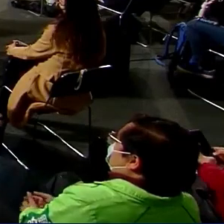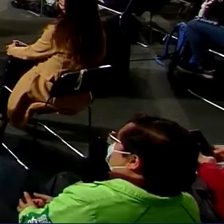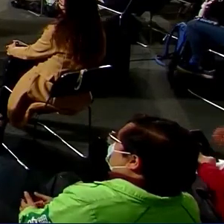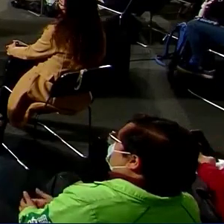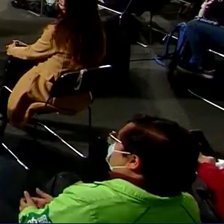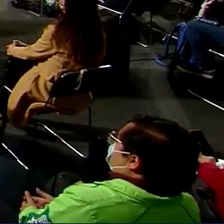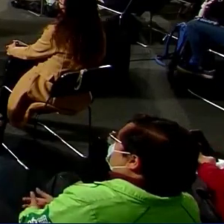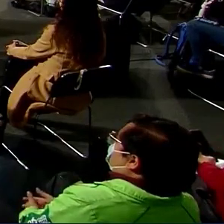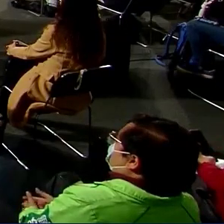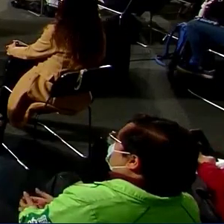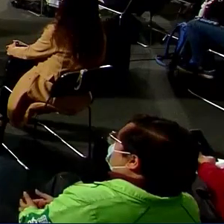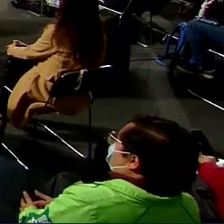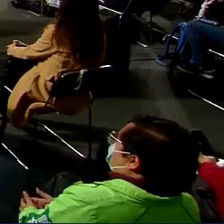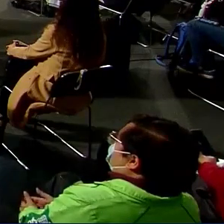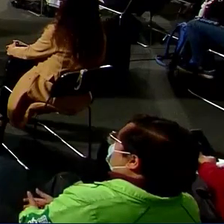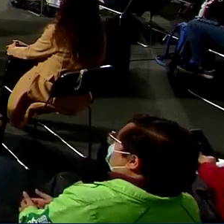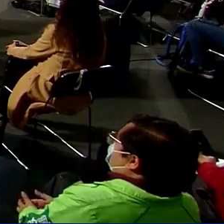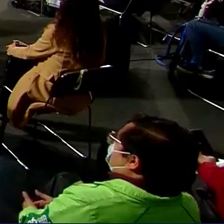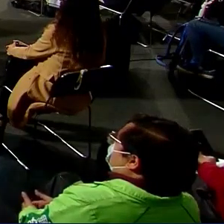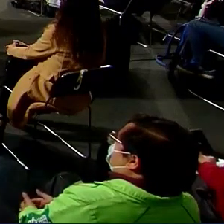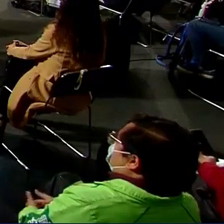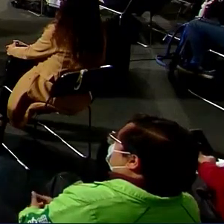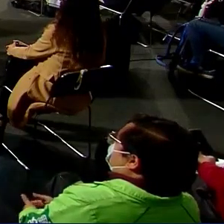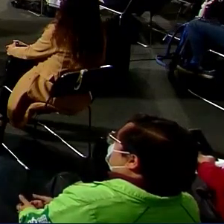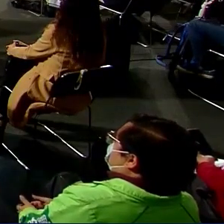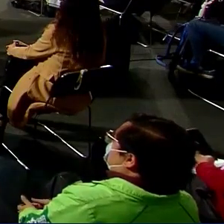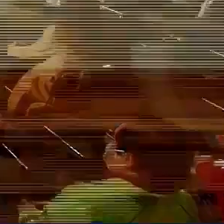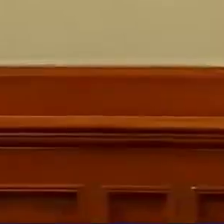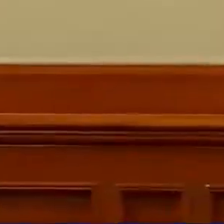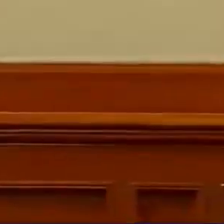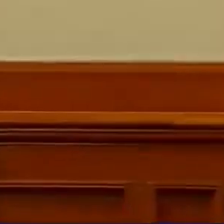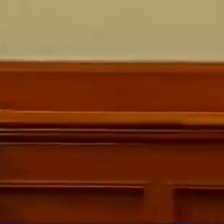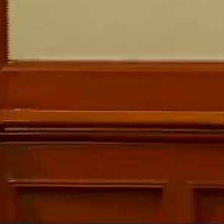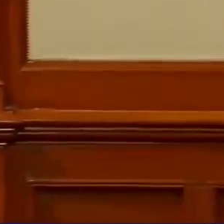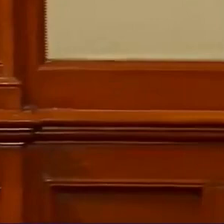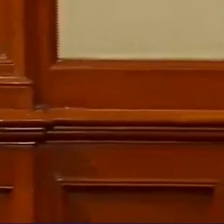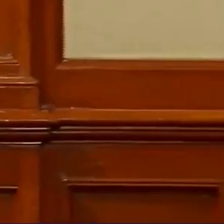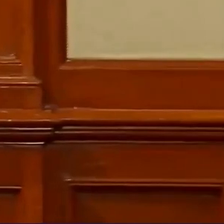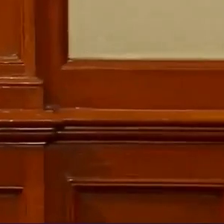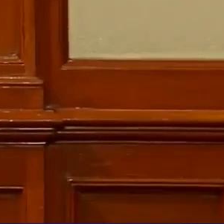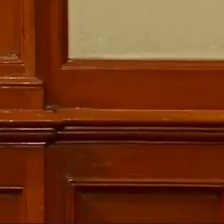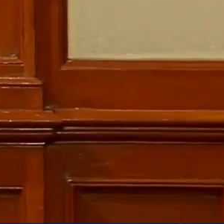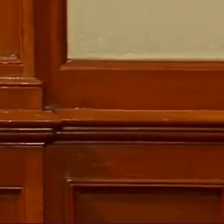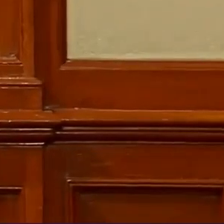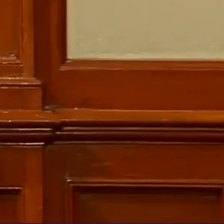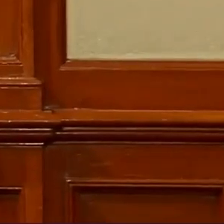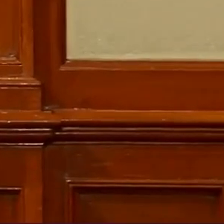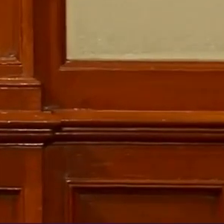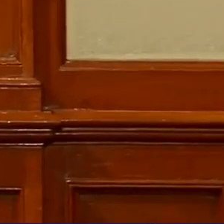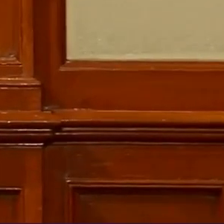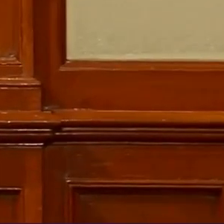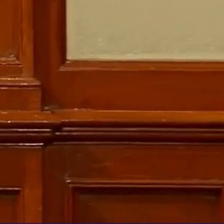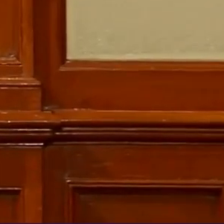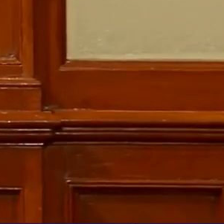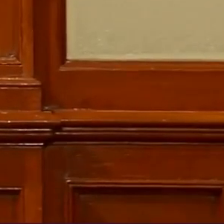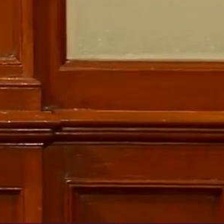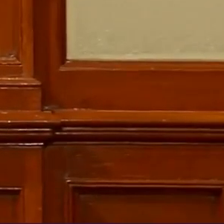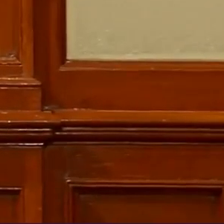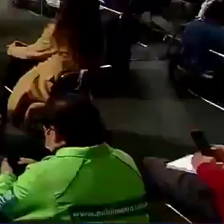Famosísimo. Filomeno Mata. Don Filomeno Mata. Don Filomeno. Filomeno Mata.